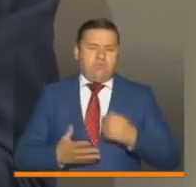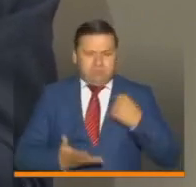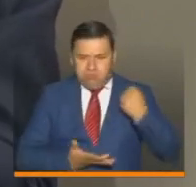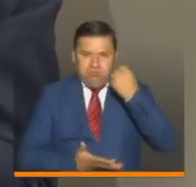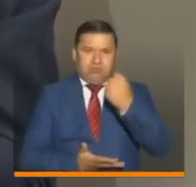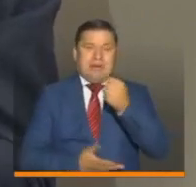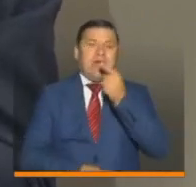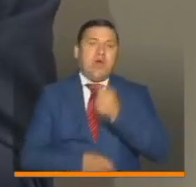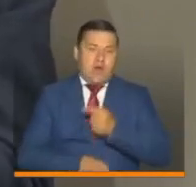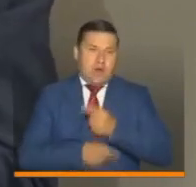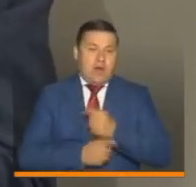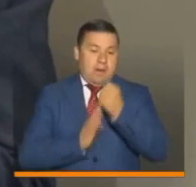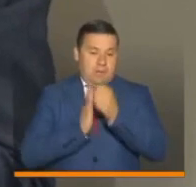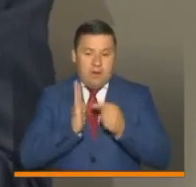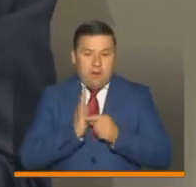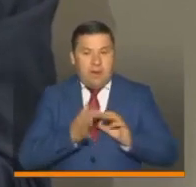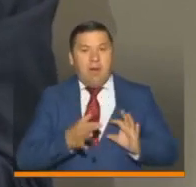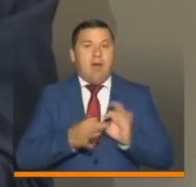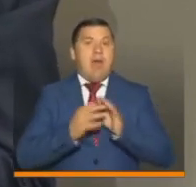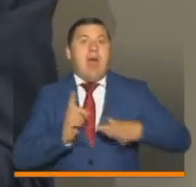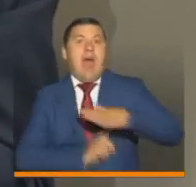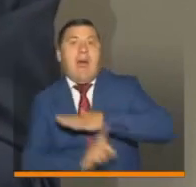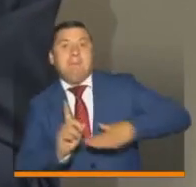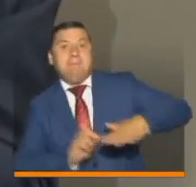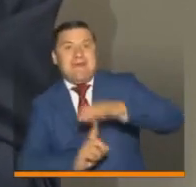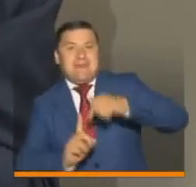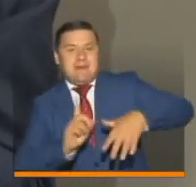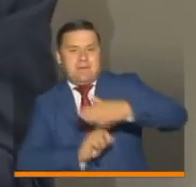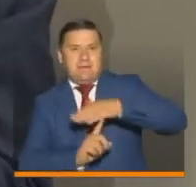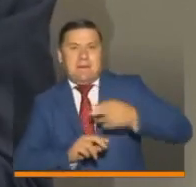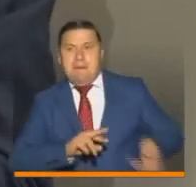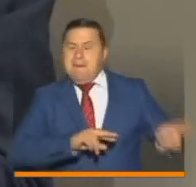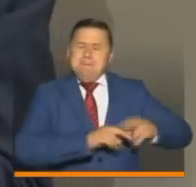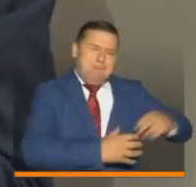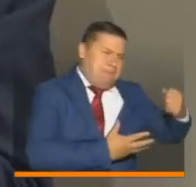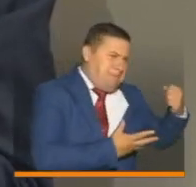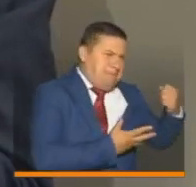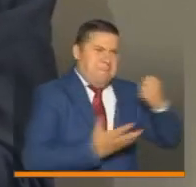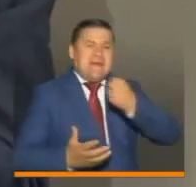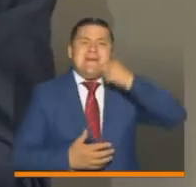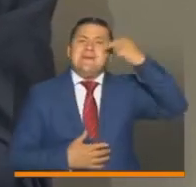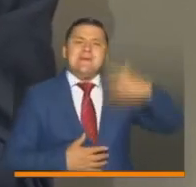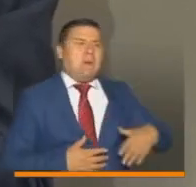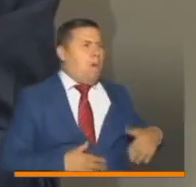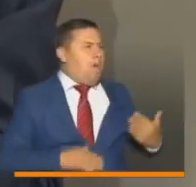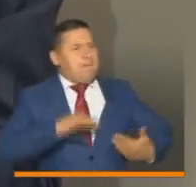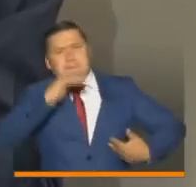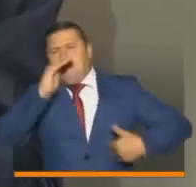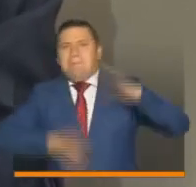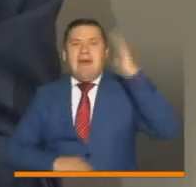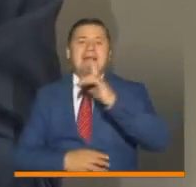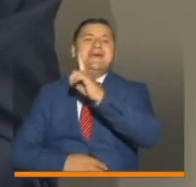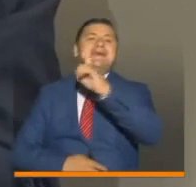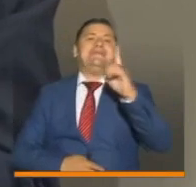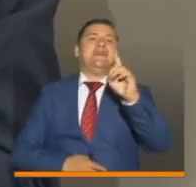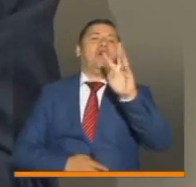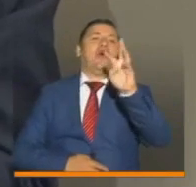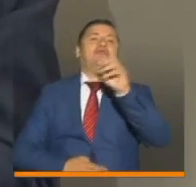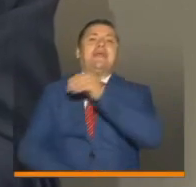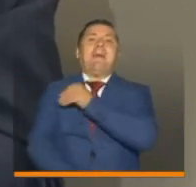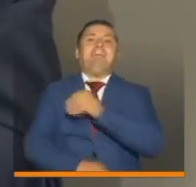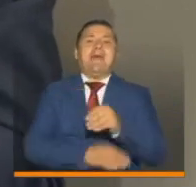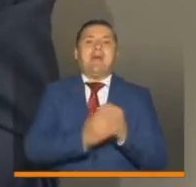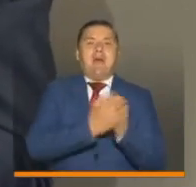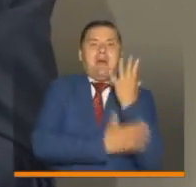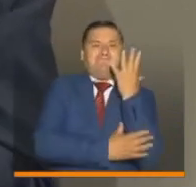financiado, precisamente porque el sector ambiente tiene el presupuesto más alto que ha tenido en la historia, el programa de los 180 millones de árboles sembrados